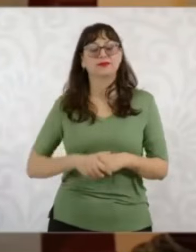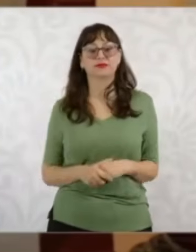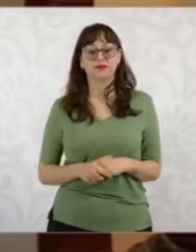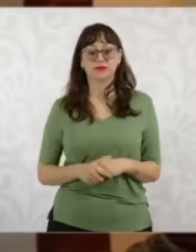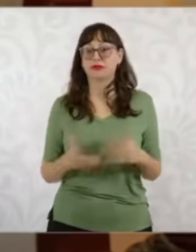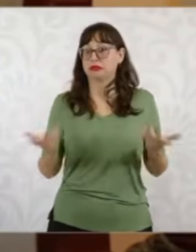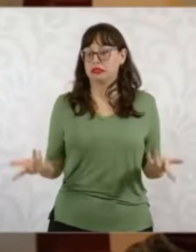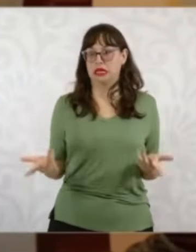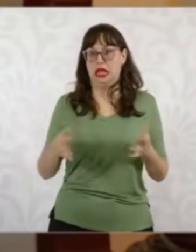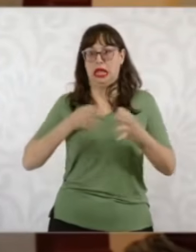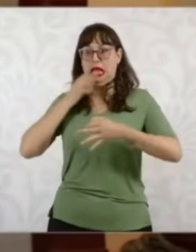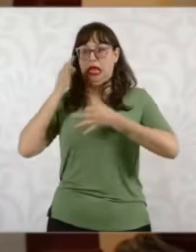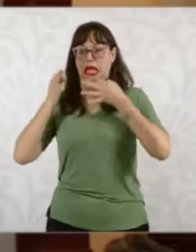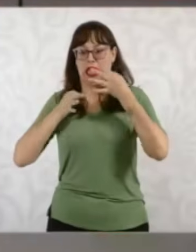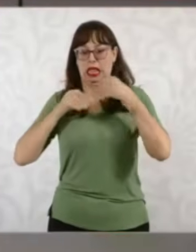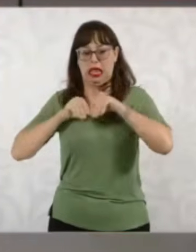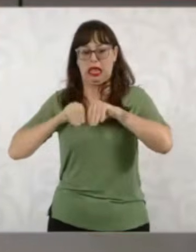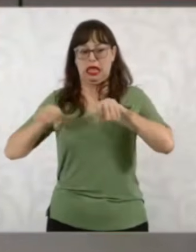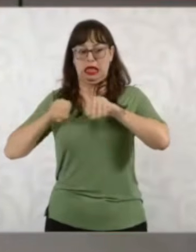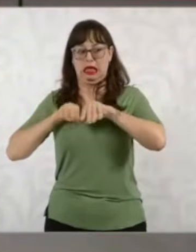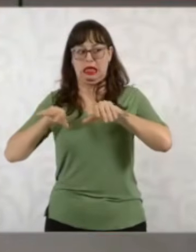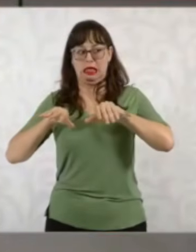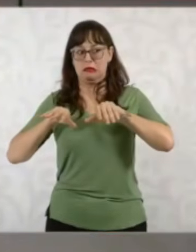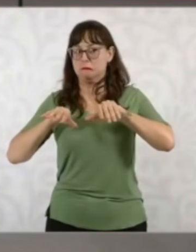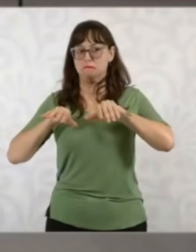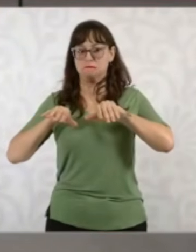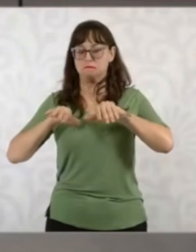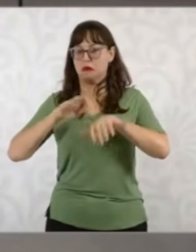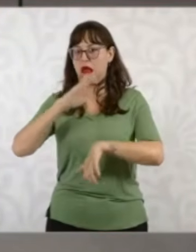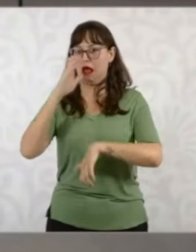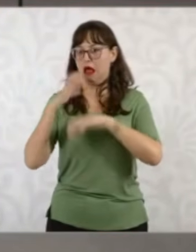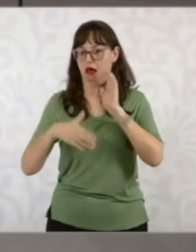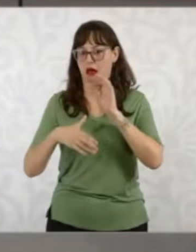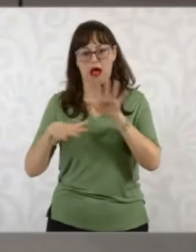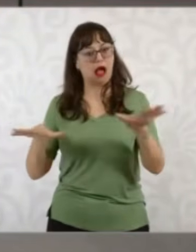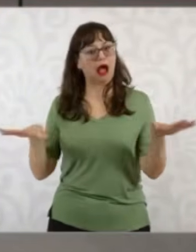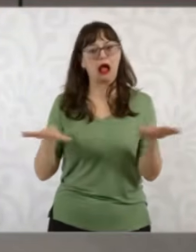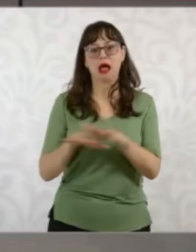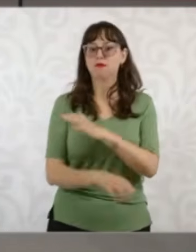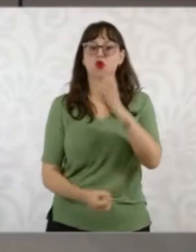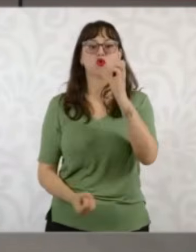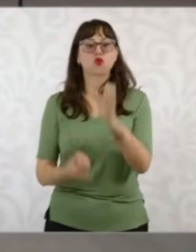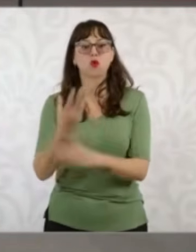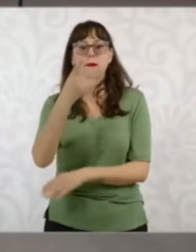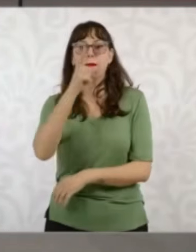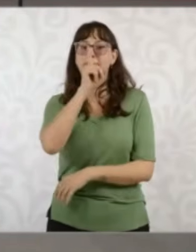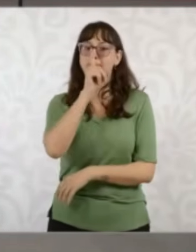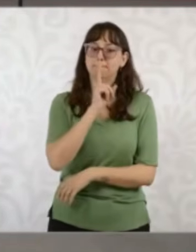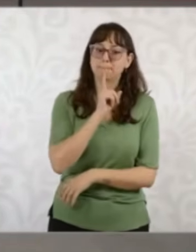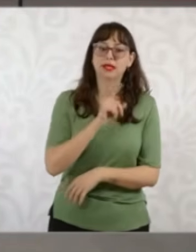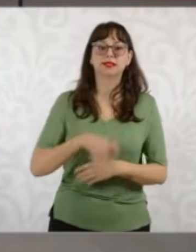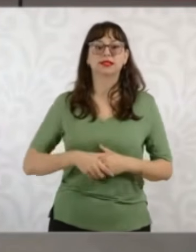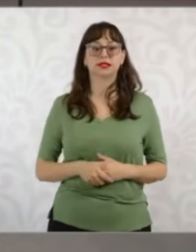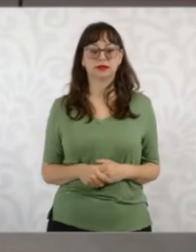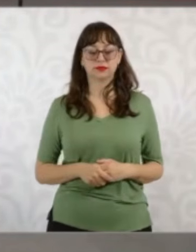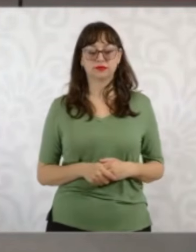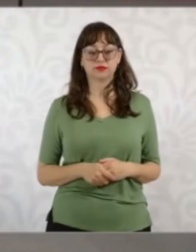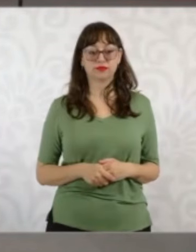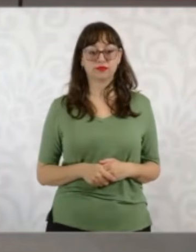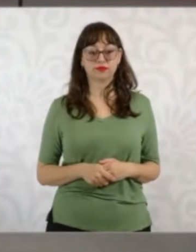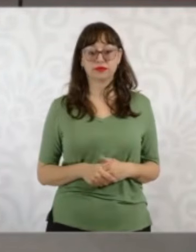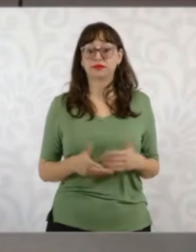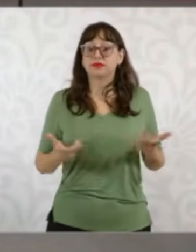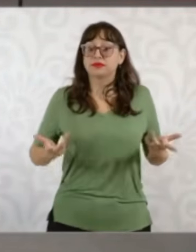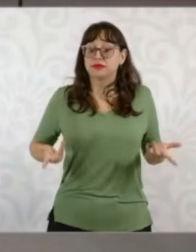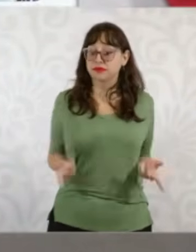ver la consistencia de esta metodología de mentiras. Adelante. Nueva